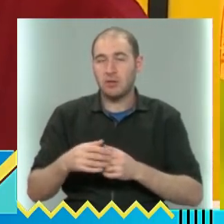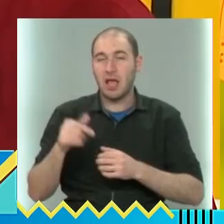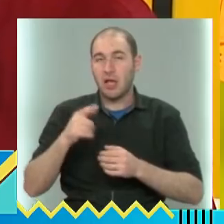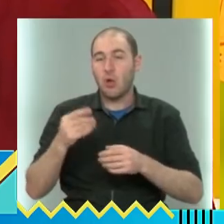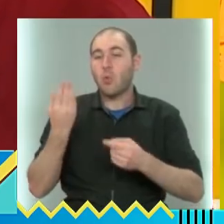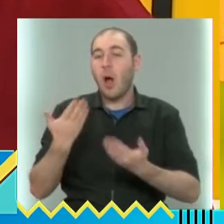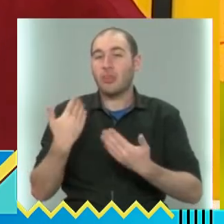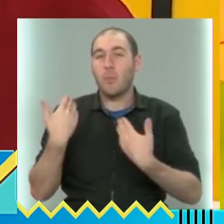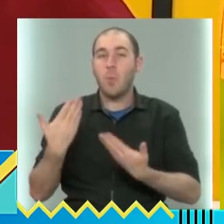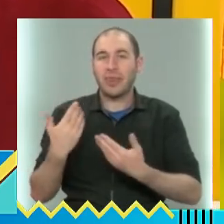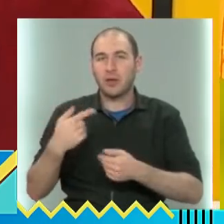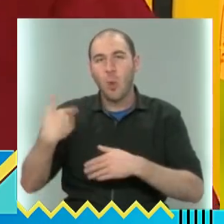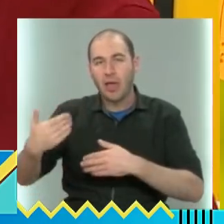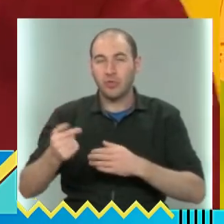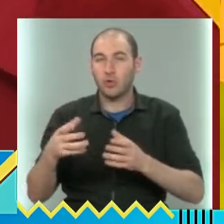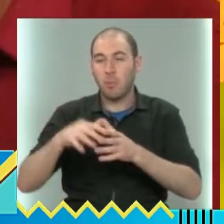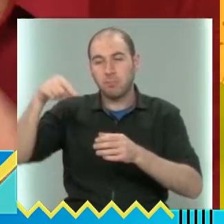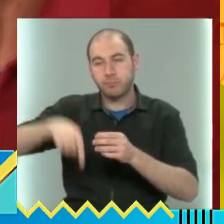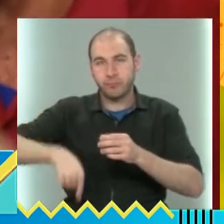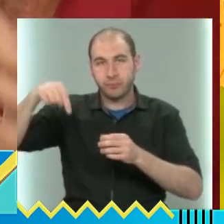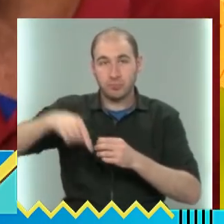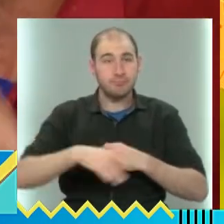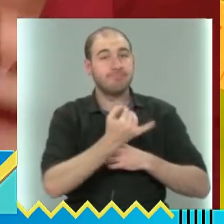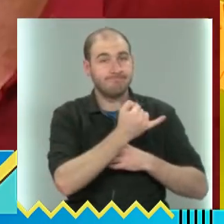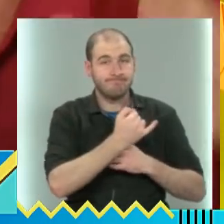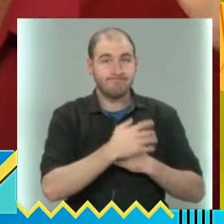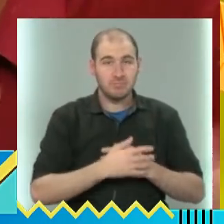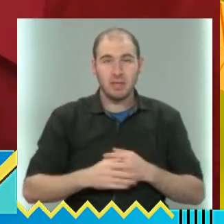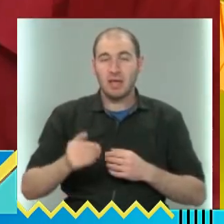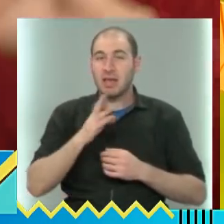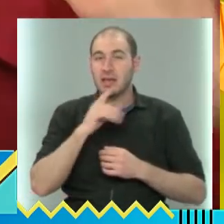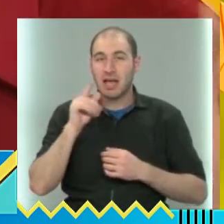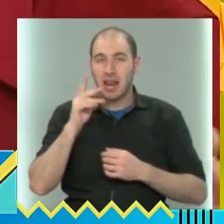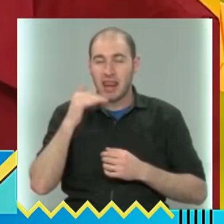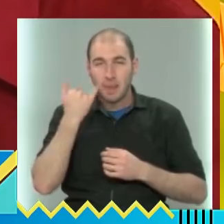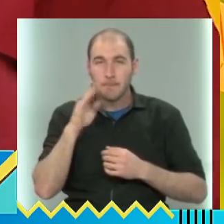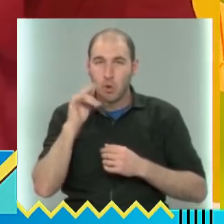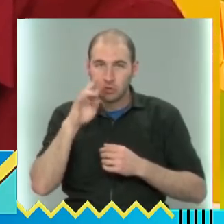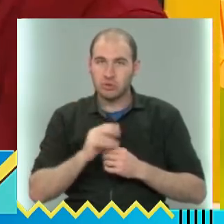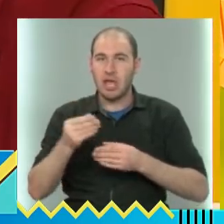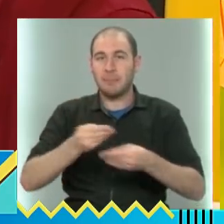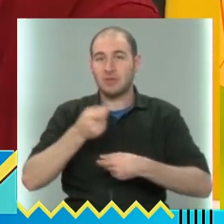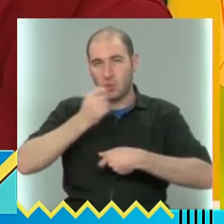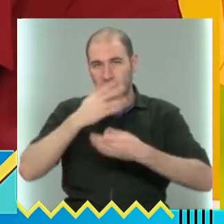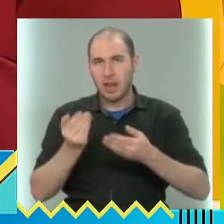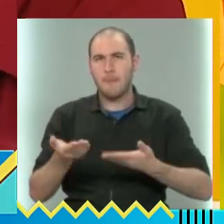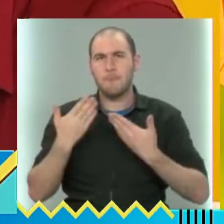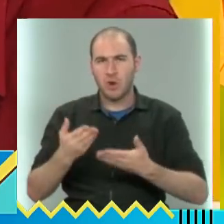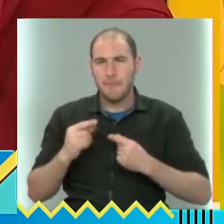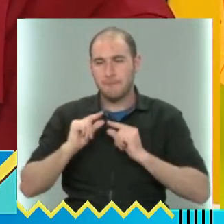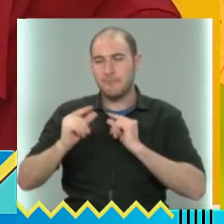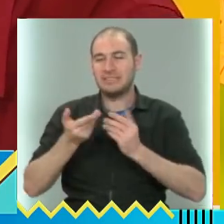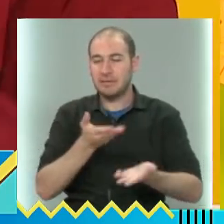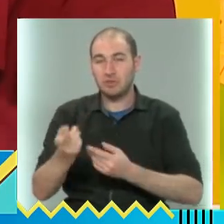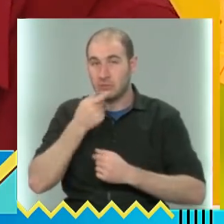estaban disponibles los equipos de perforación. Entonces, en función de lo que Halliburton o la empresa que sea tiene el equipo disponible para prestar